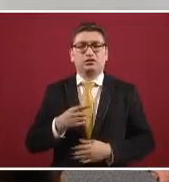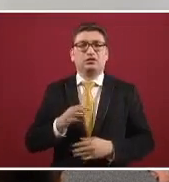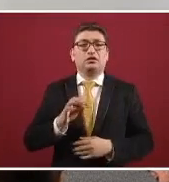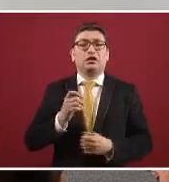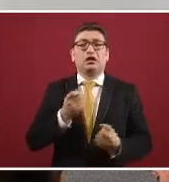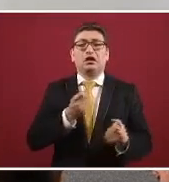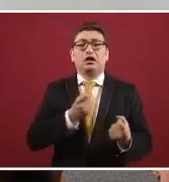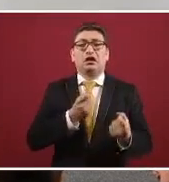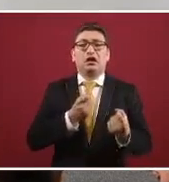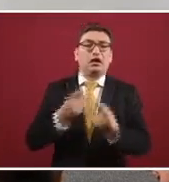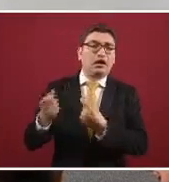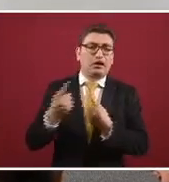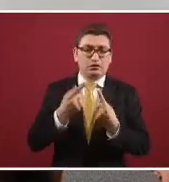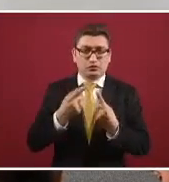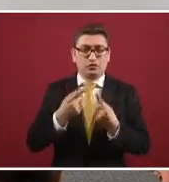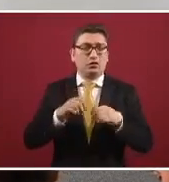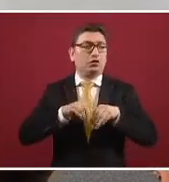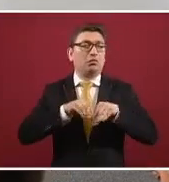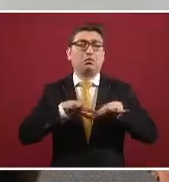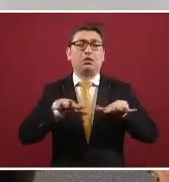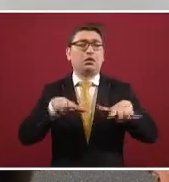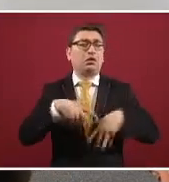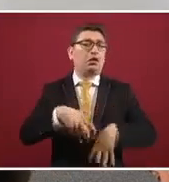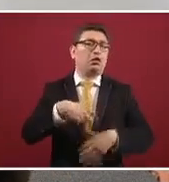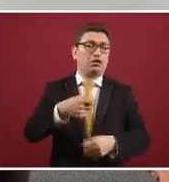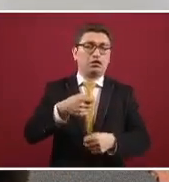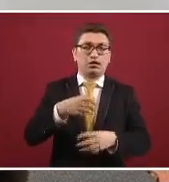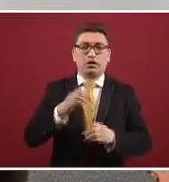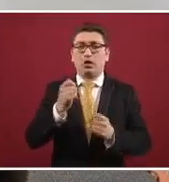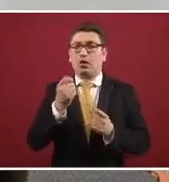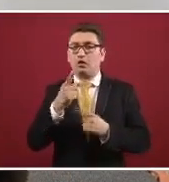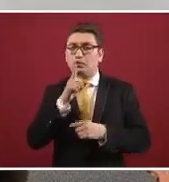abiertas o encubiertas,